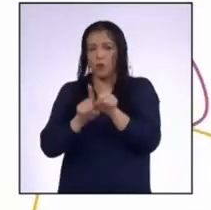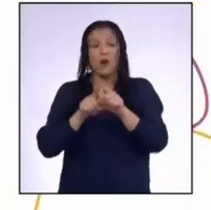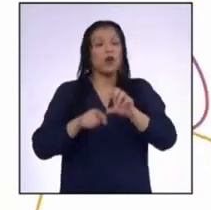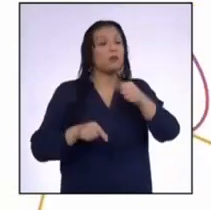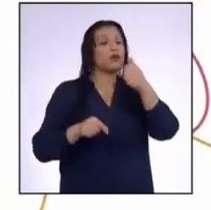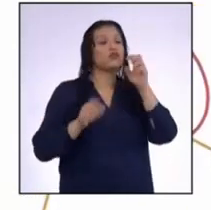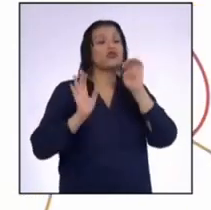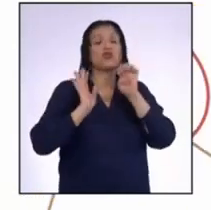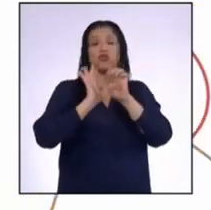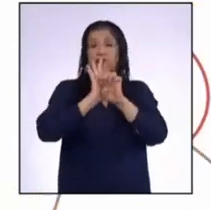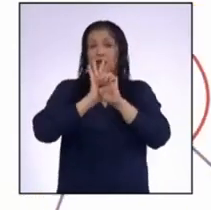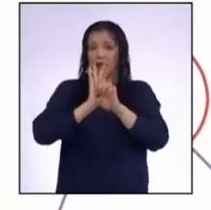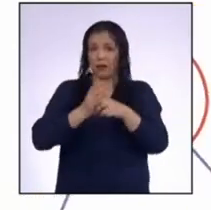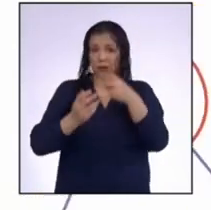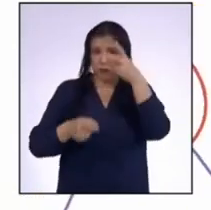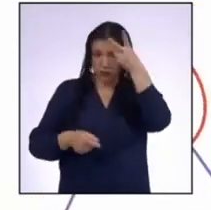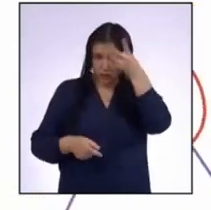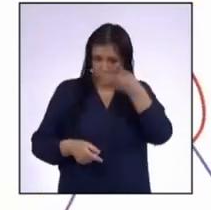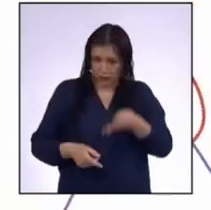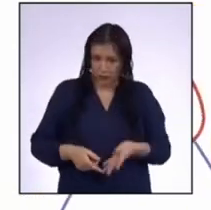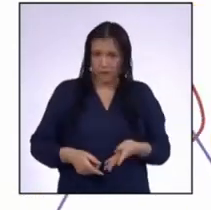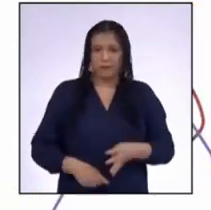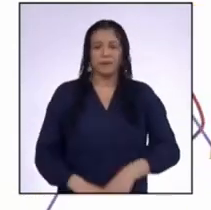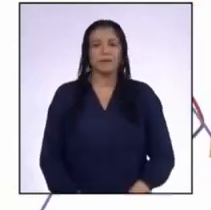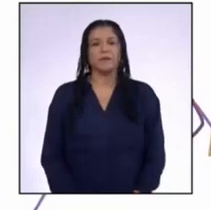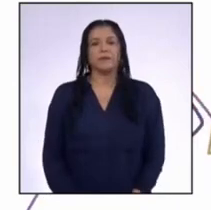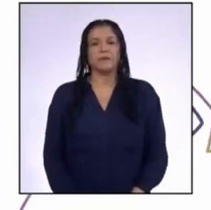ejemplos.